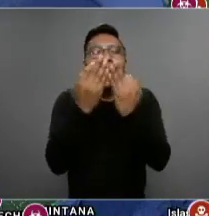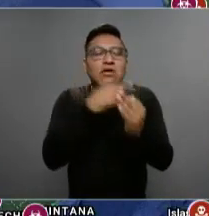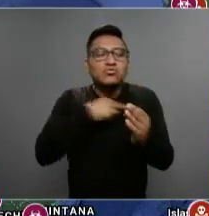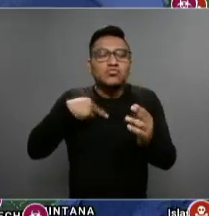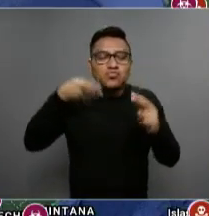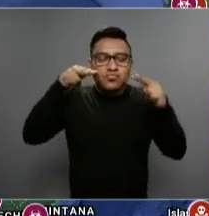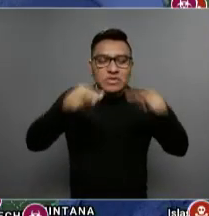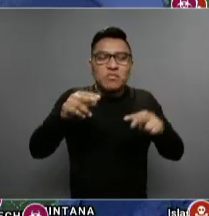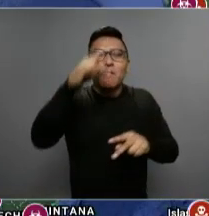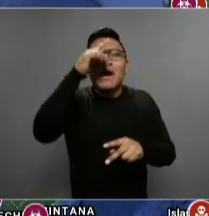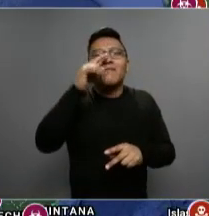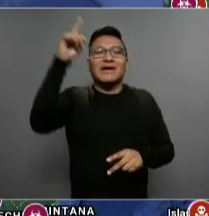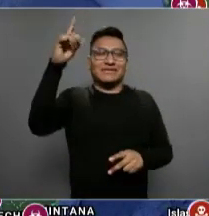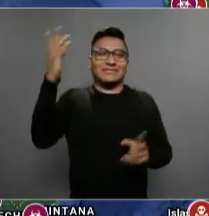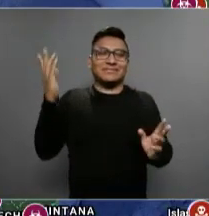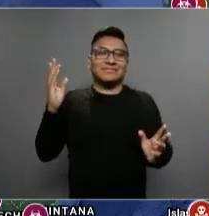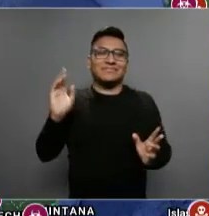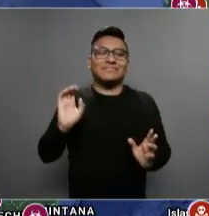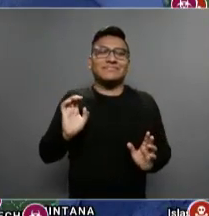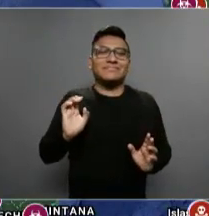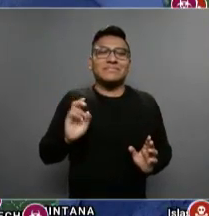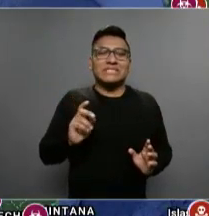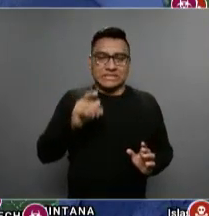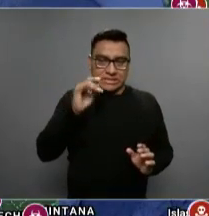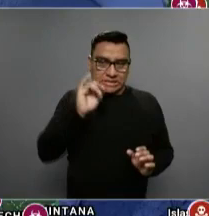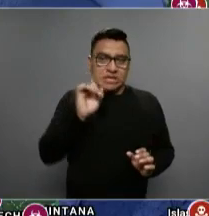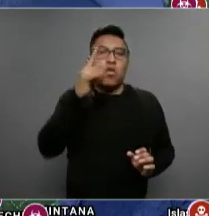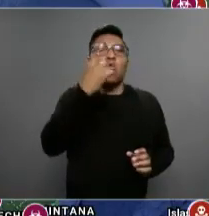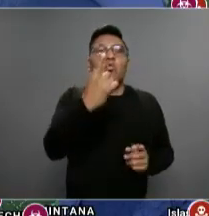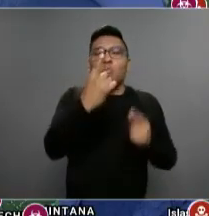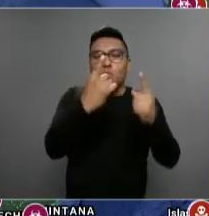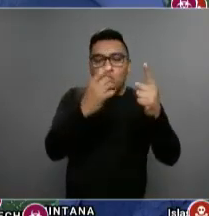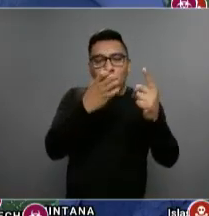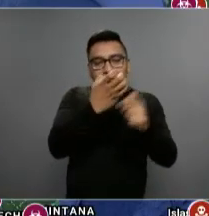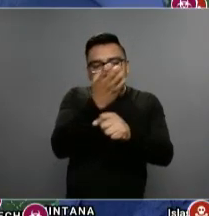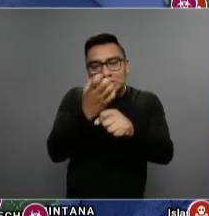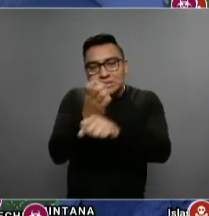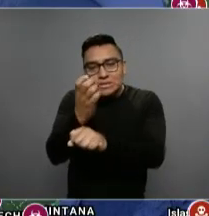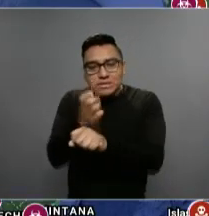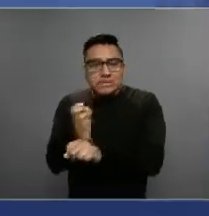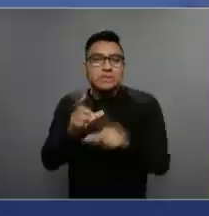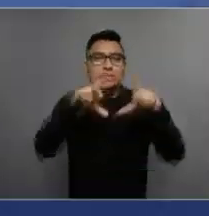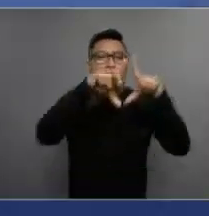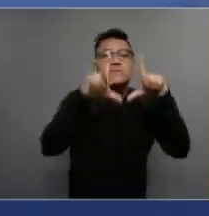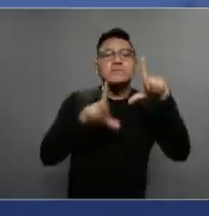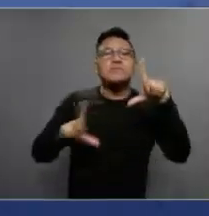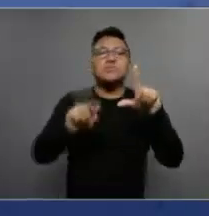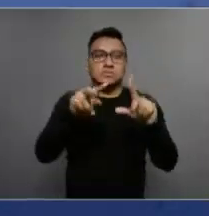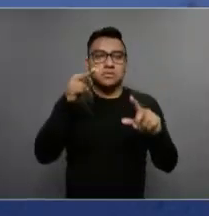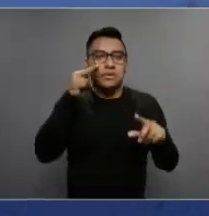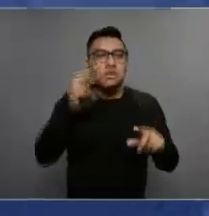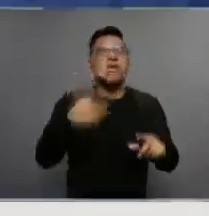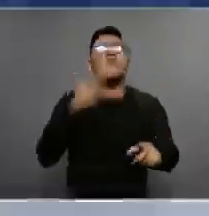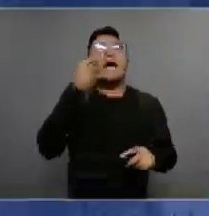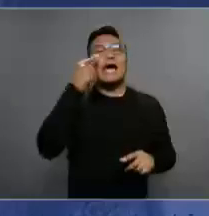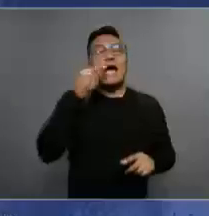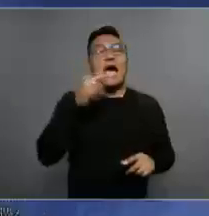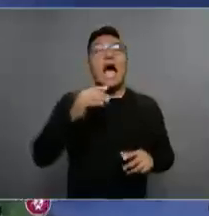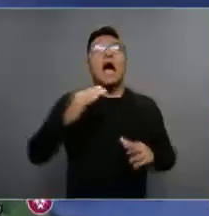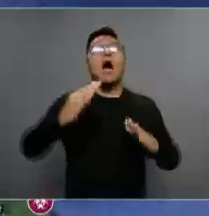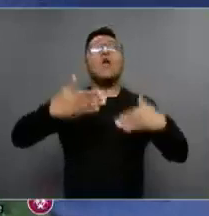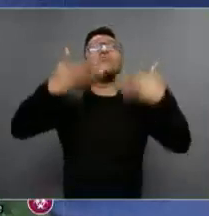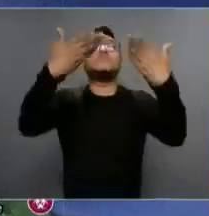seguimiento. Ahí tienes cómo va Sí. uno por uno. No, no, usted que está en casa